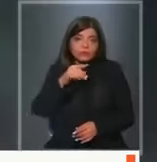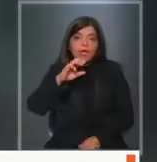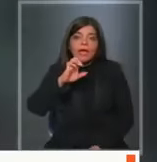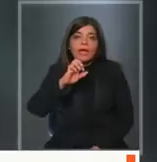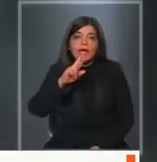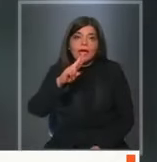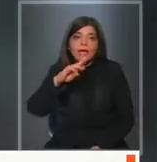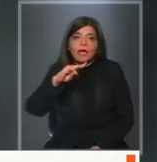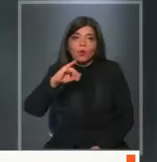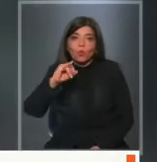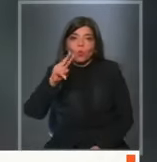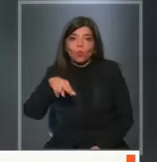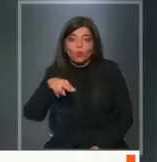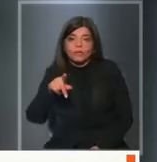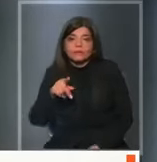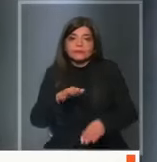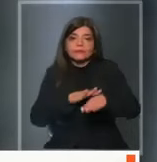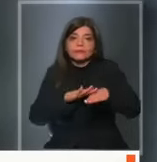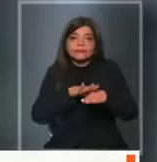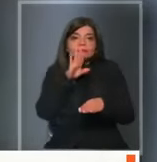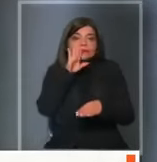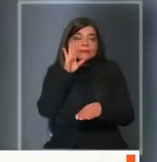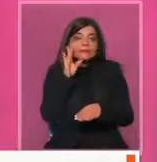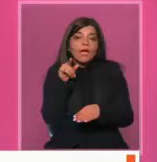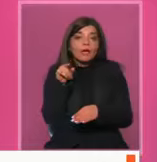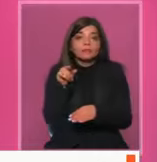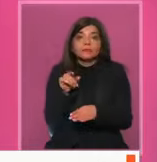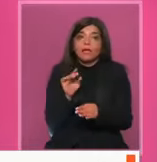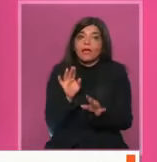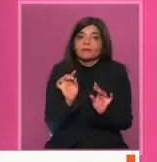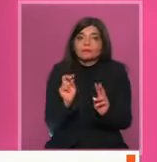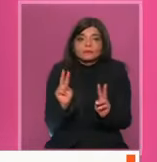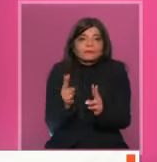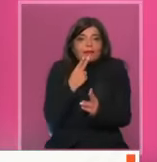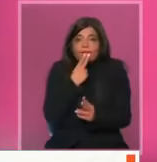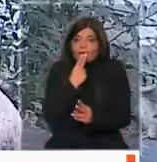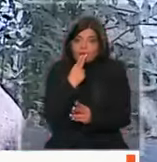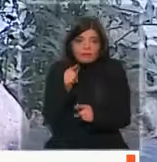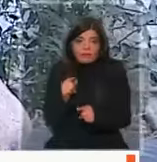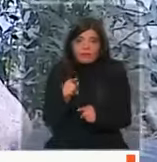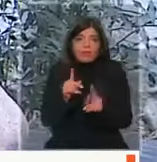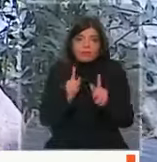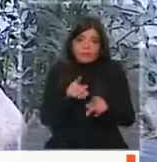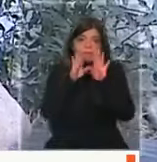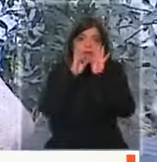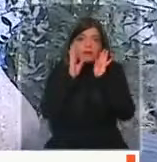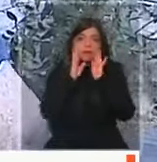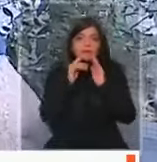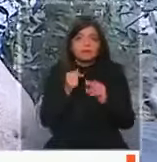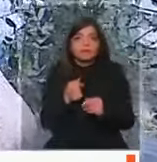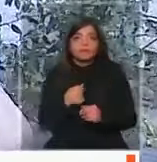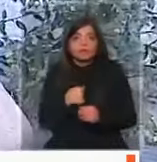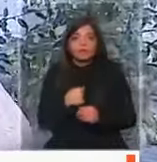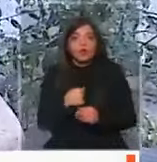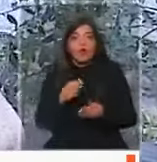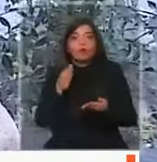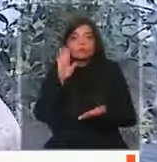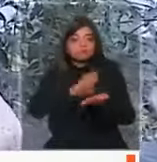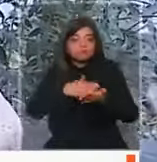reconoce que mantener sus heridas limpias es para él casi de vida o muerte. Si no me hago